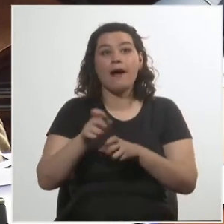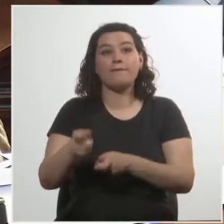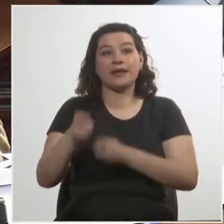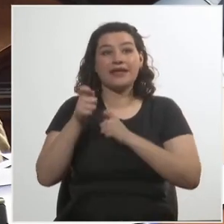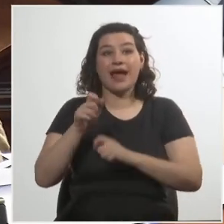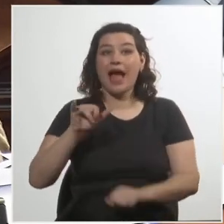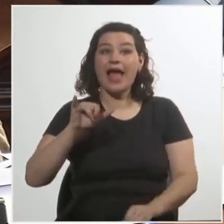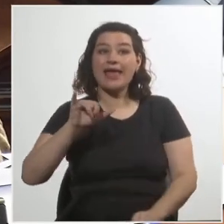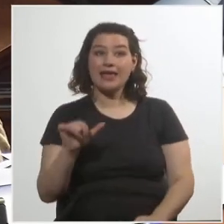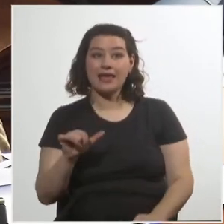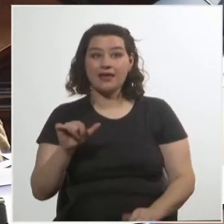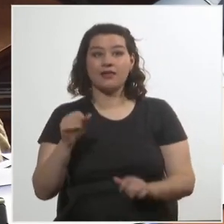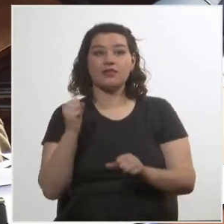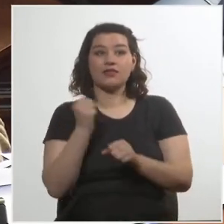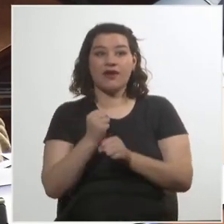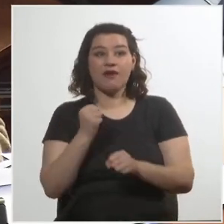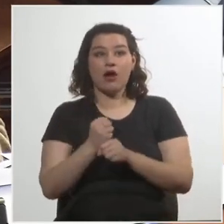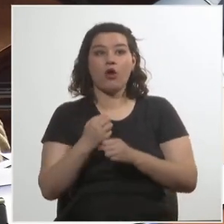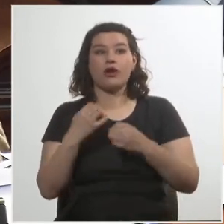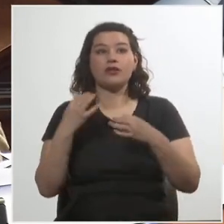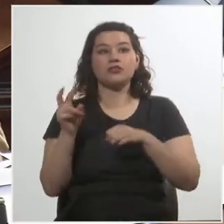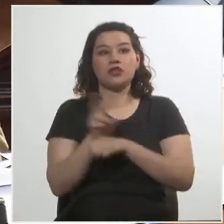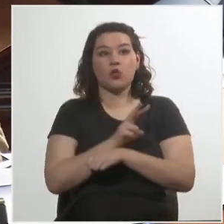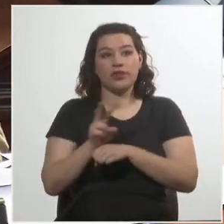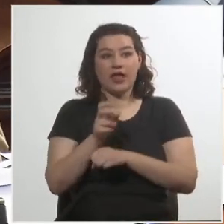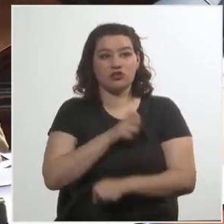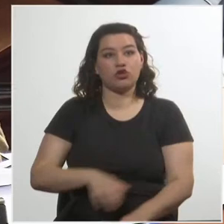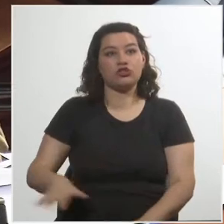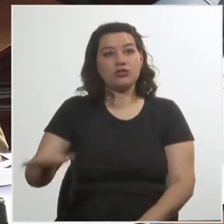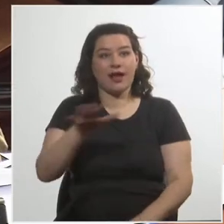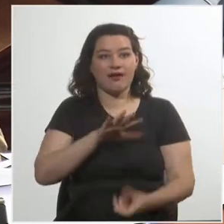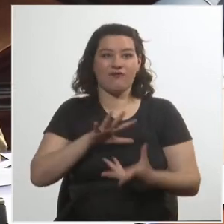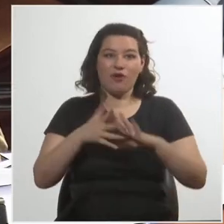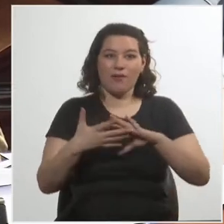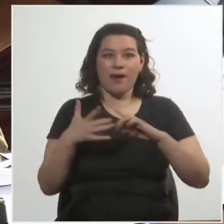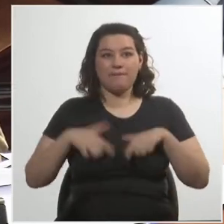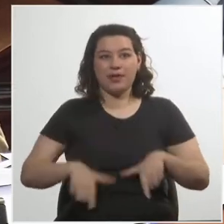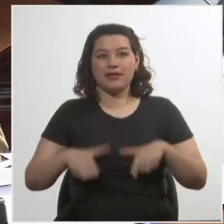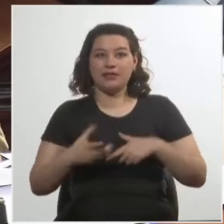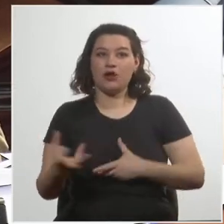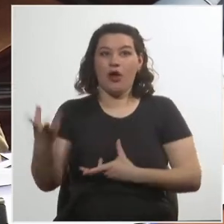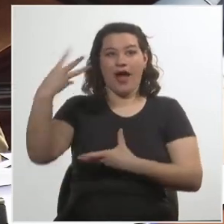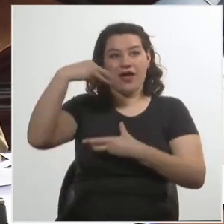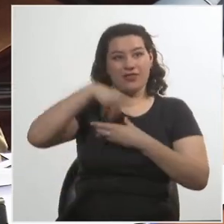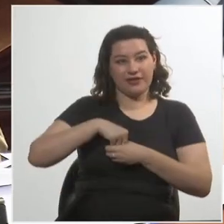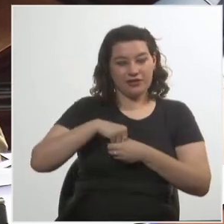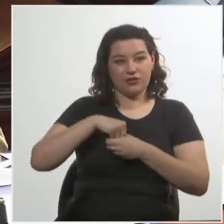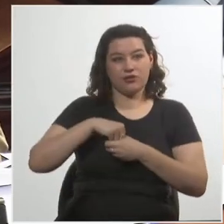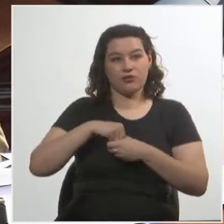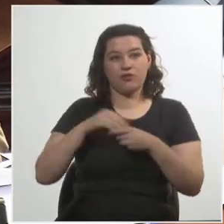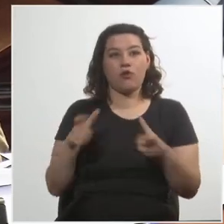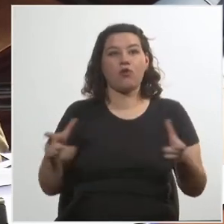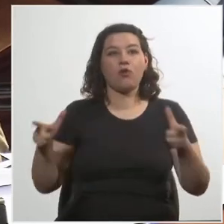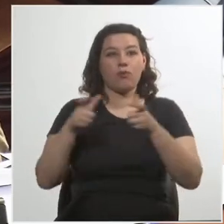y trabajo y seguridad social de forma tal de que el Ministerio esté este integrando